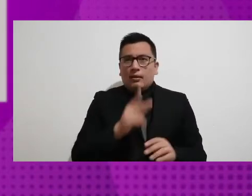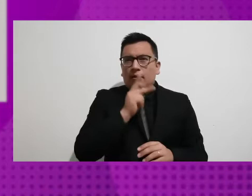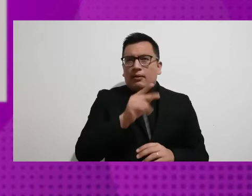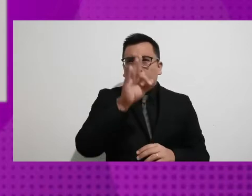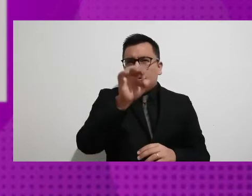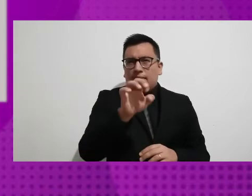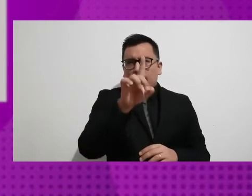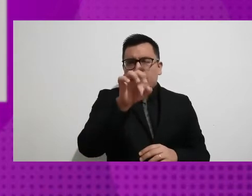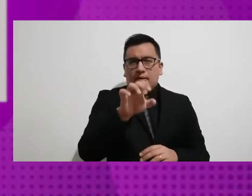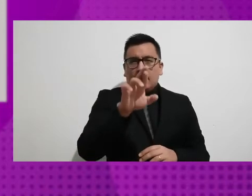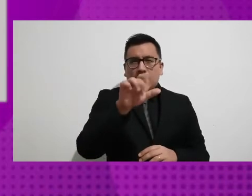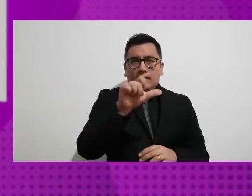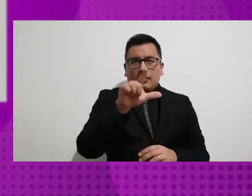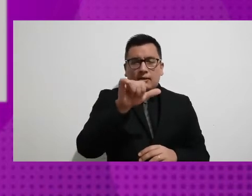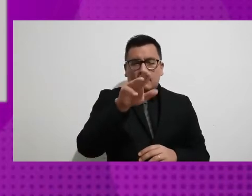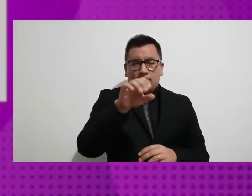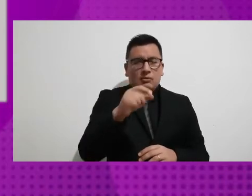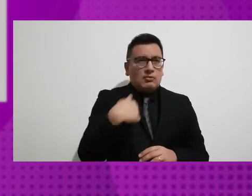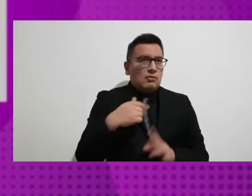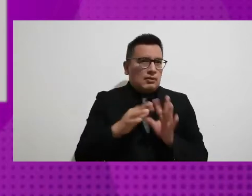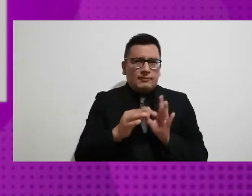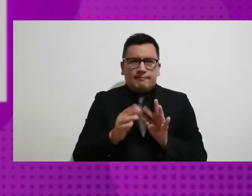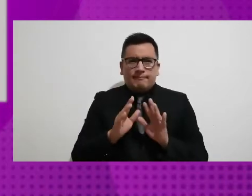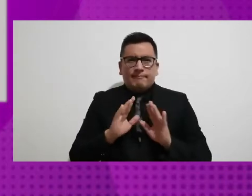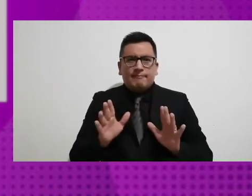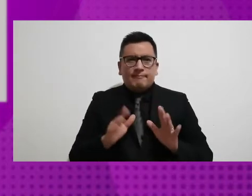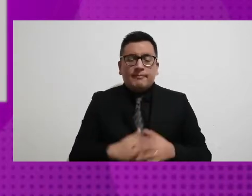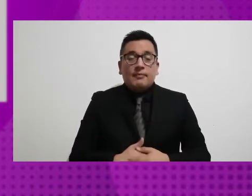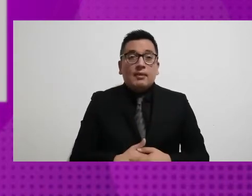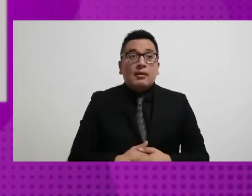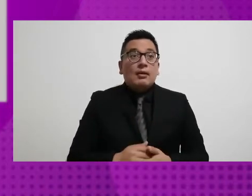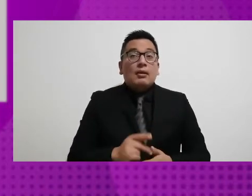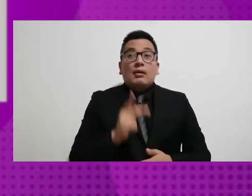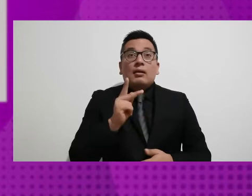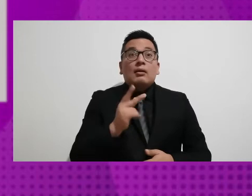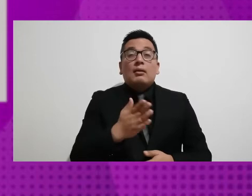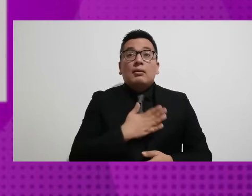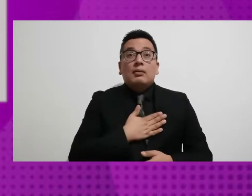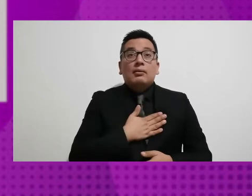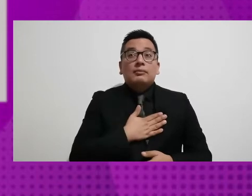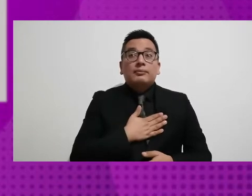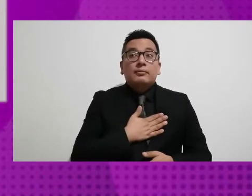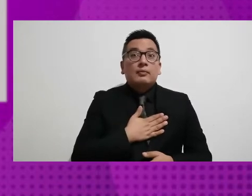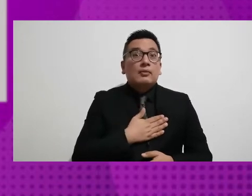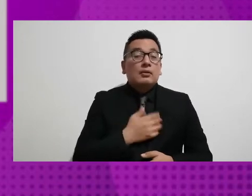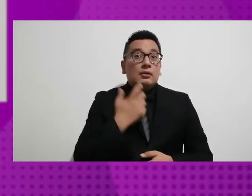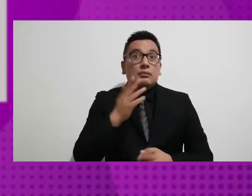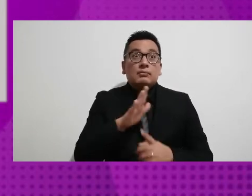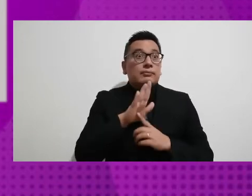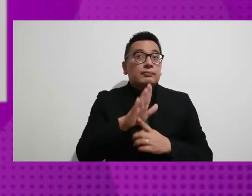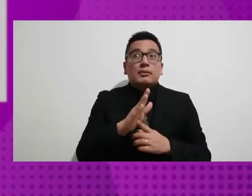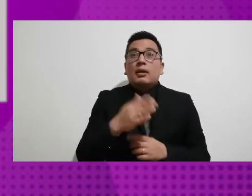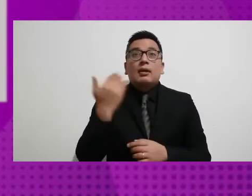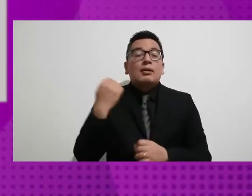sistema federalista electoral en materia de elecciones. Yo resaltaría también pues las elecciones